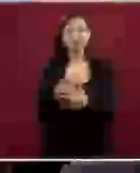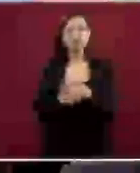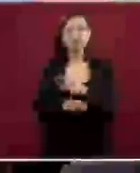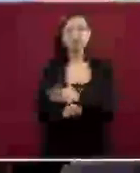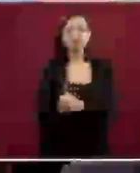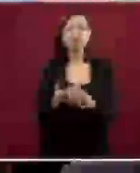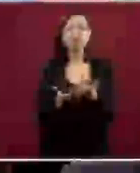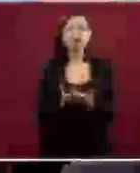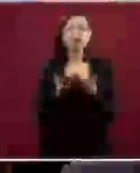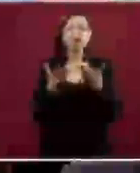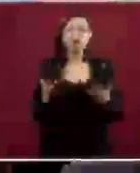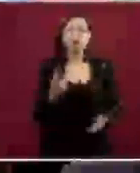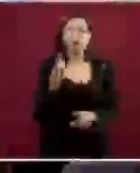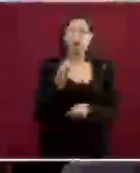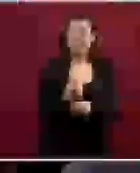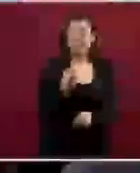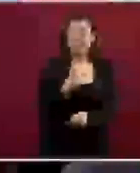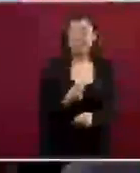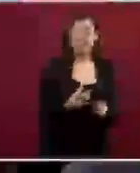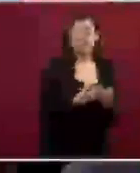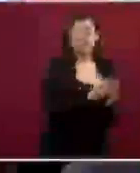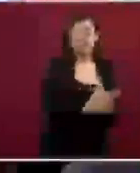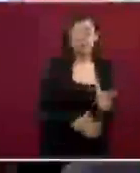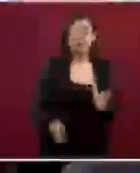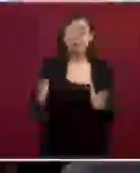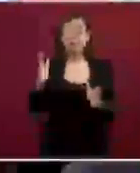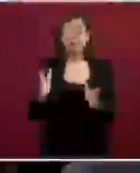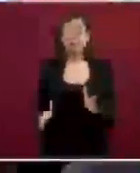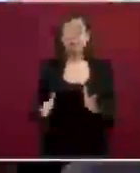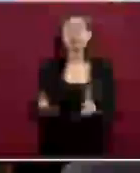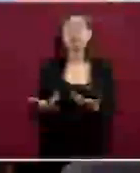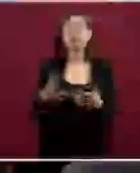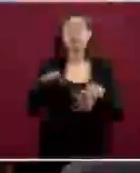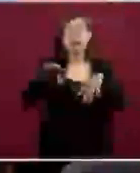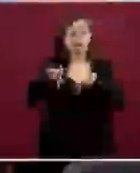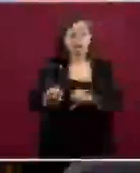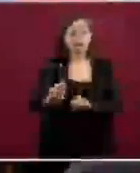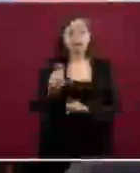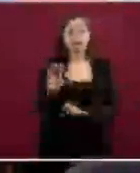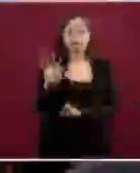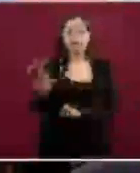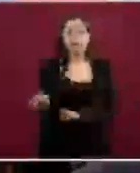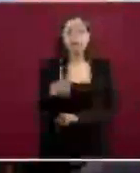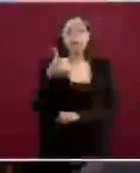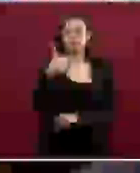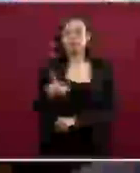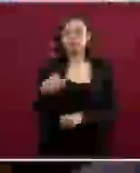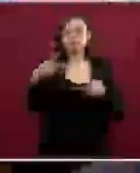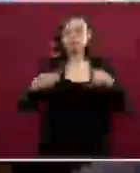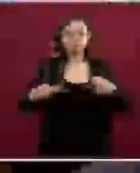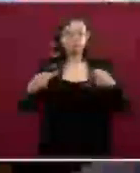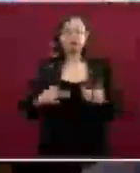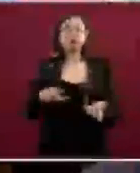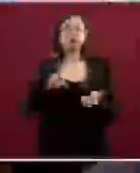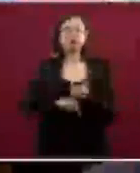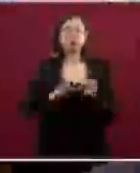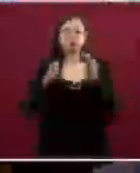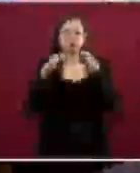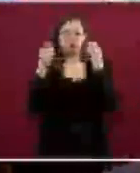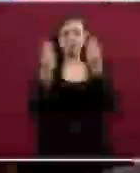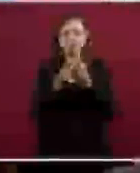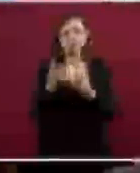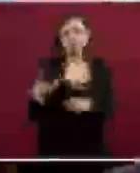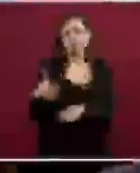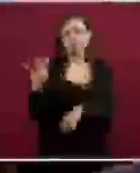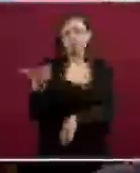a partir del día primero ha asegurado a 46 integrantes de la delincuencia organizada 8 son